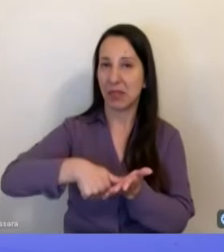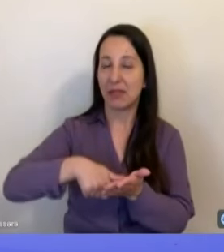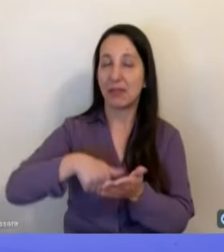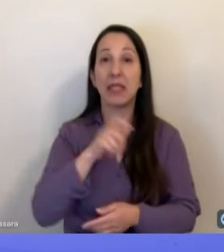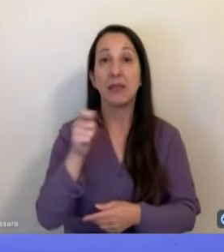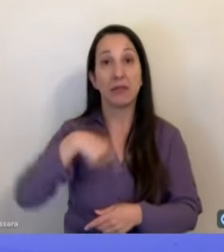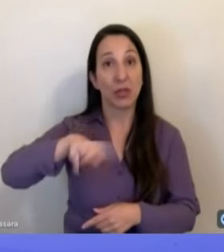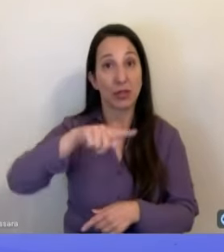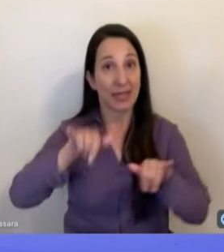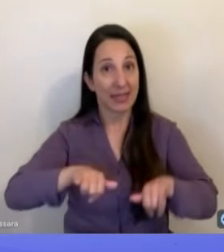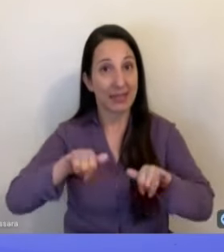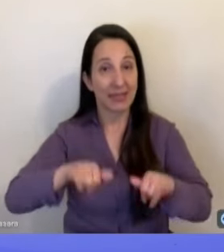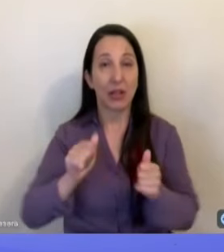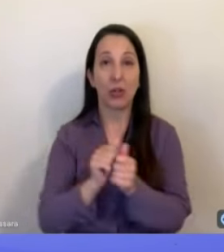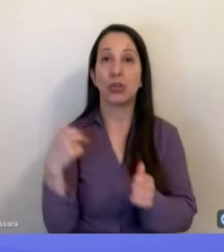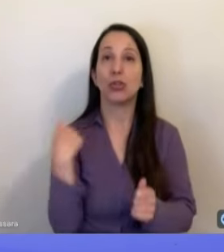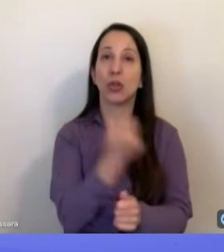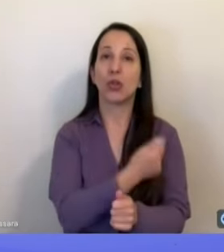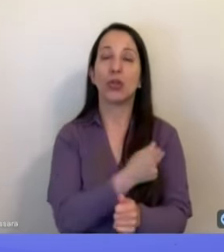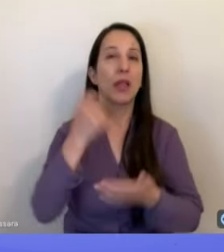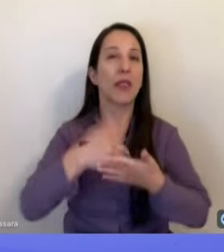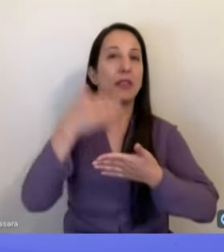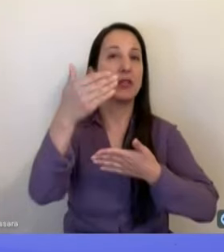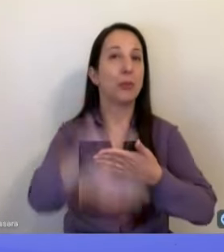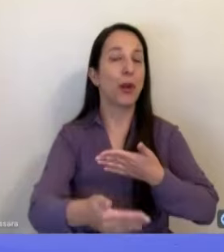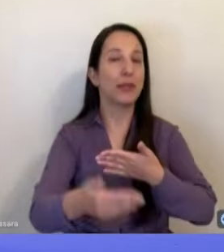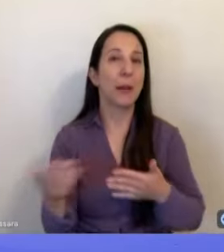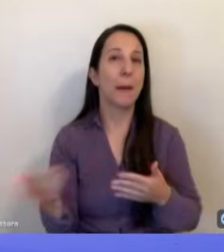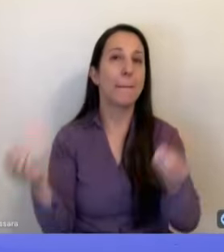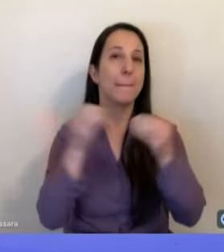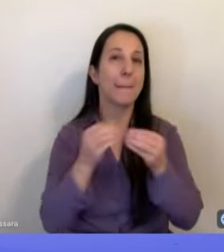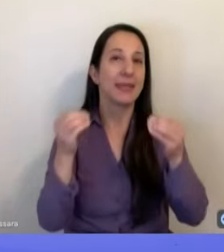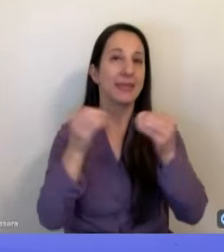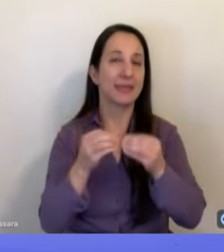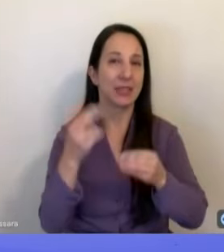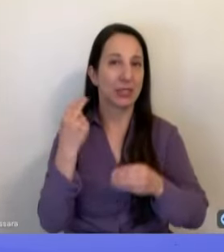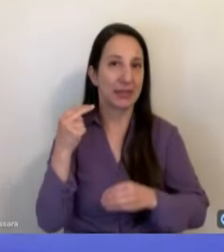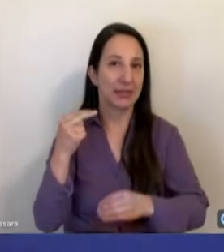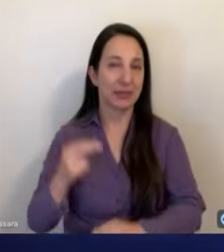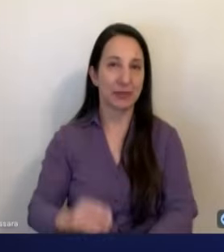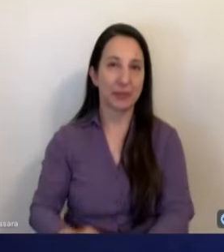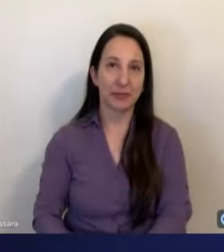no se vayan, quédense con nosotros porque después de esta pausa venimos con más de 13 Noticias.